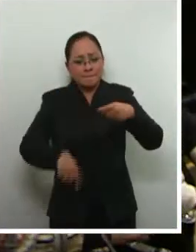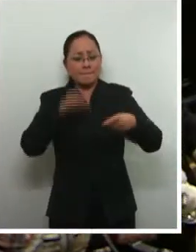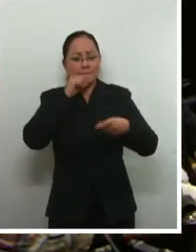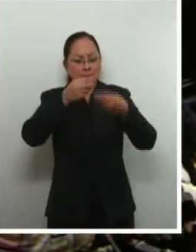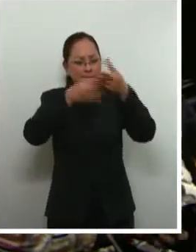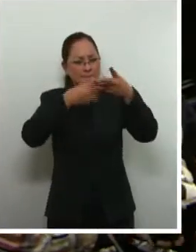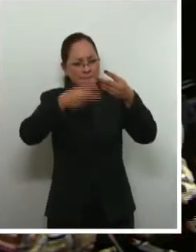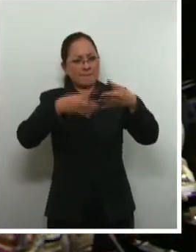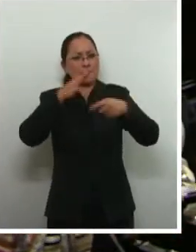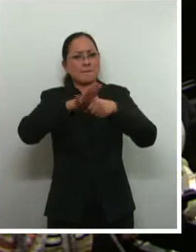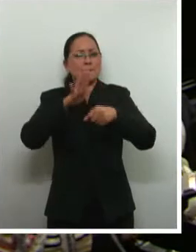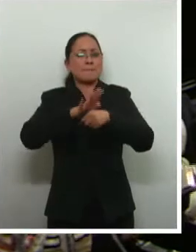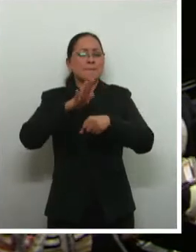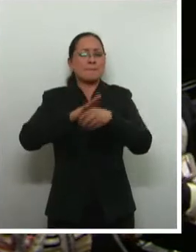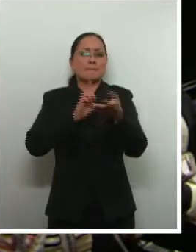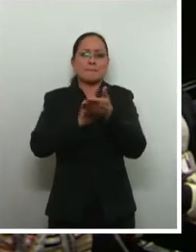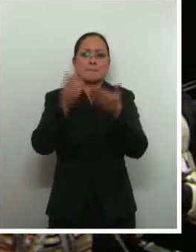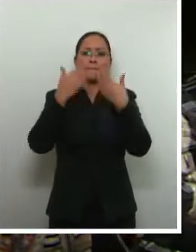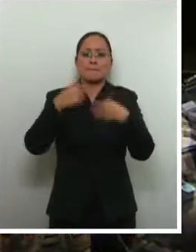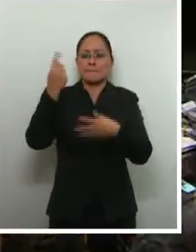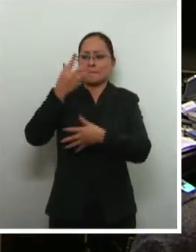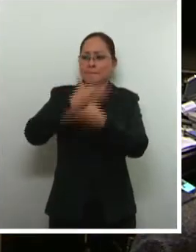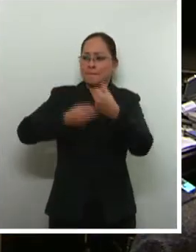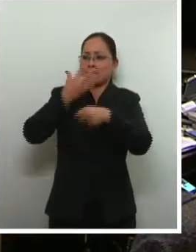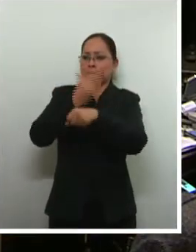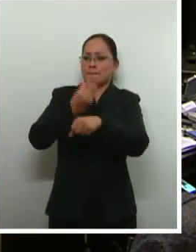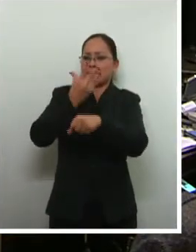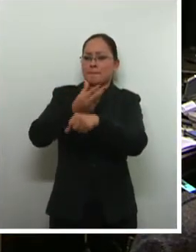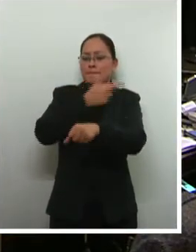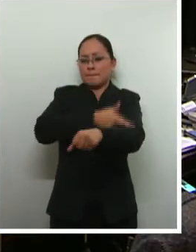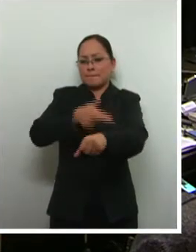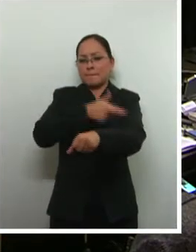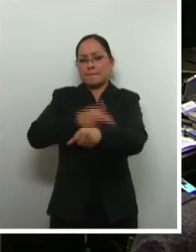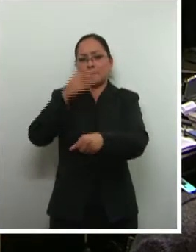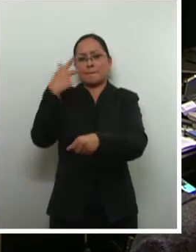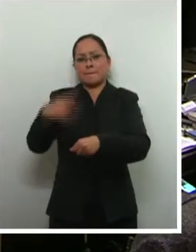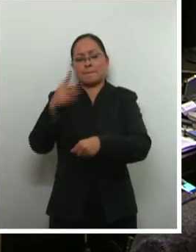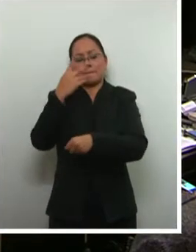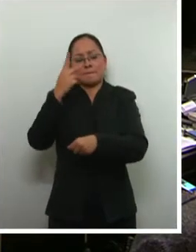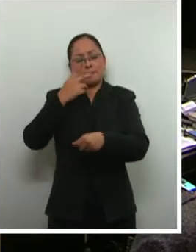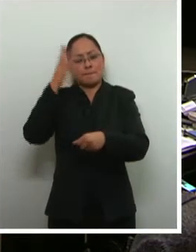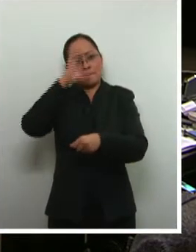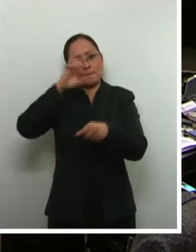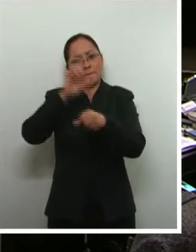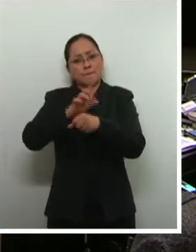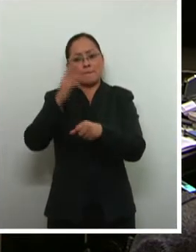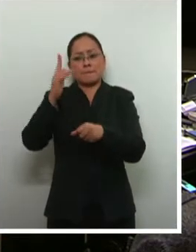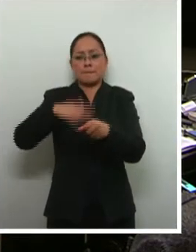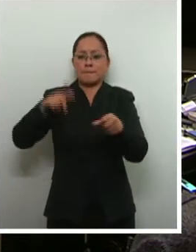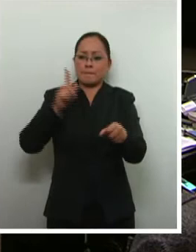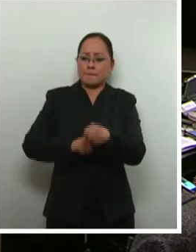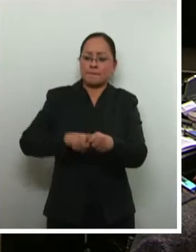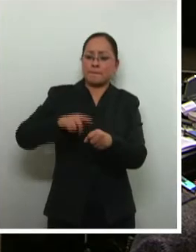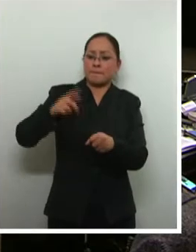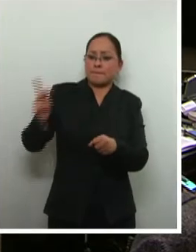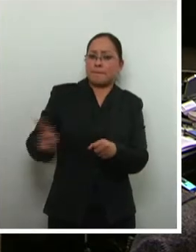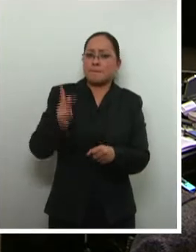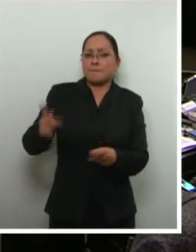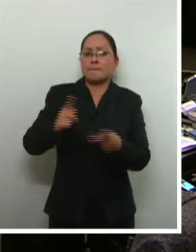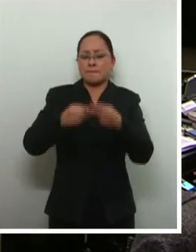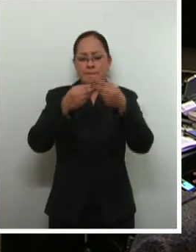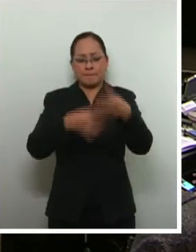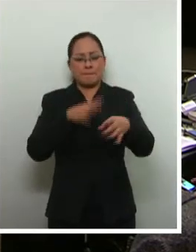entre otros. Para la recuperación y rehabilitación del patrimonio cultural, natural, rural, arquitectónico y otros